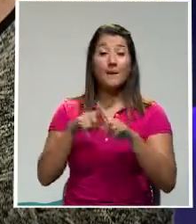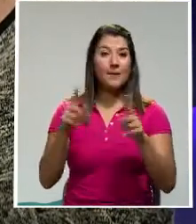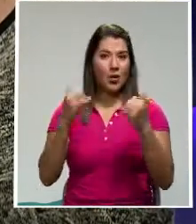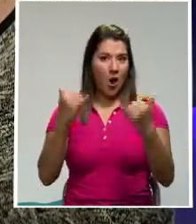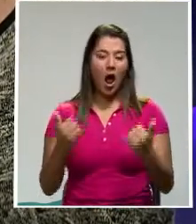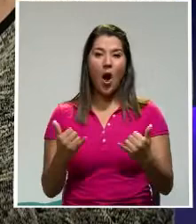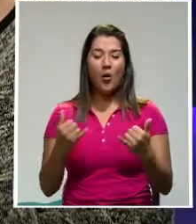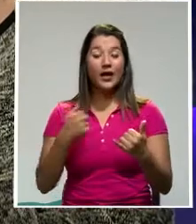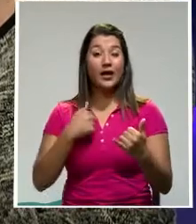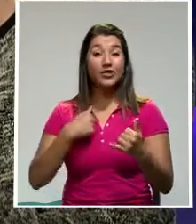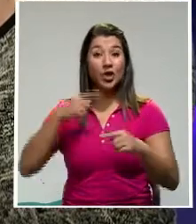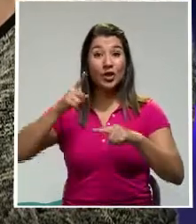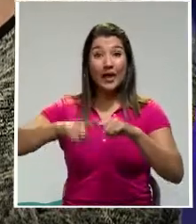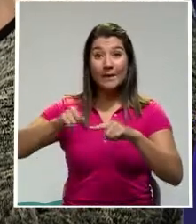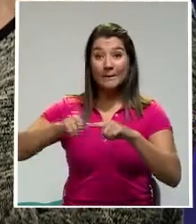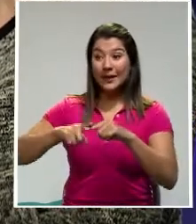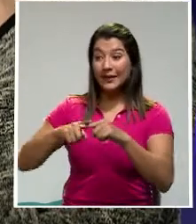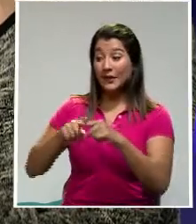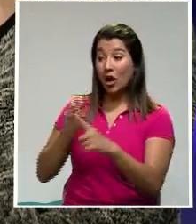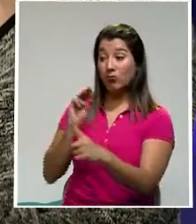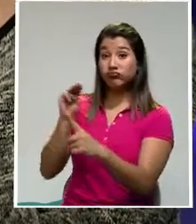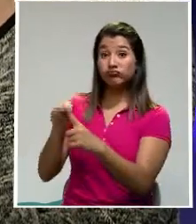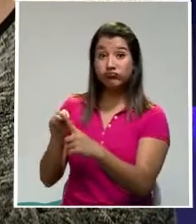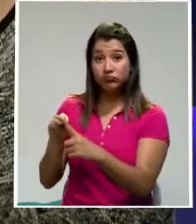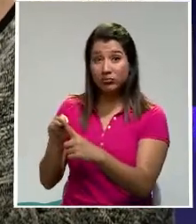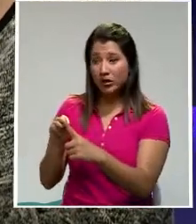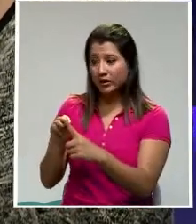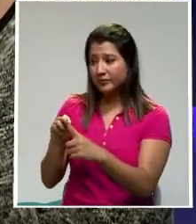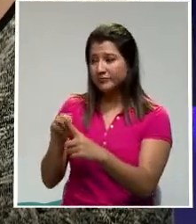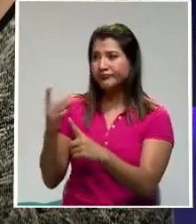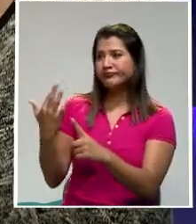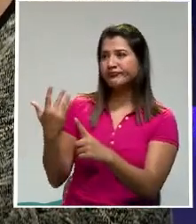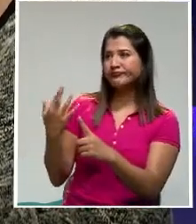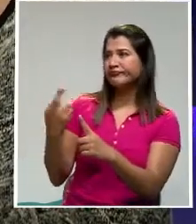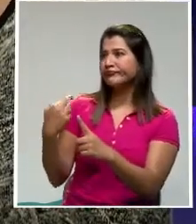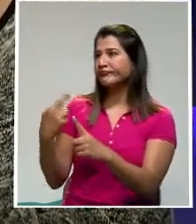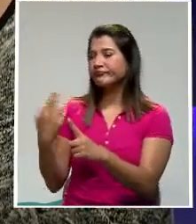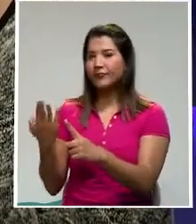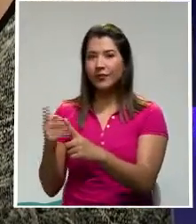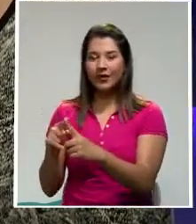uno depende, mandó el mensajito y me dejó en visto.